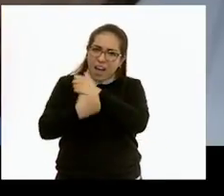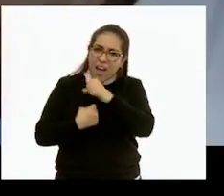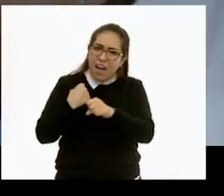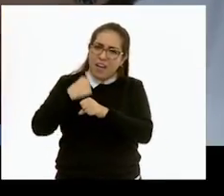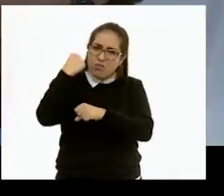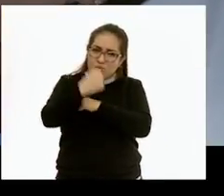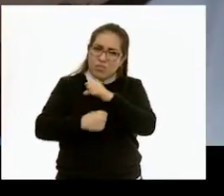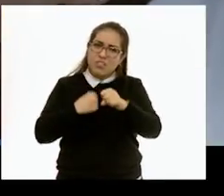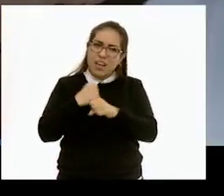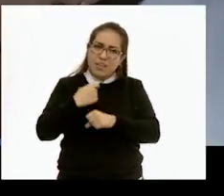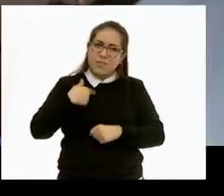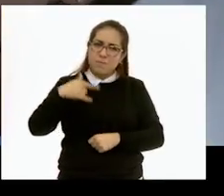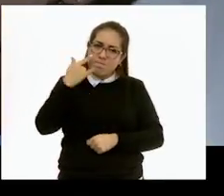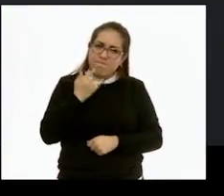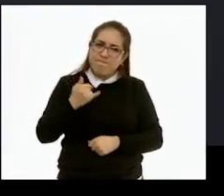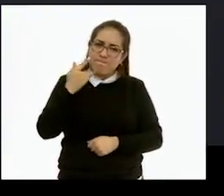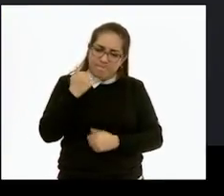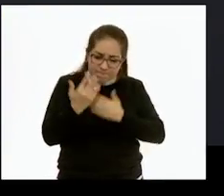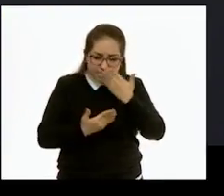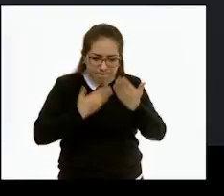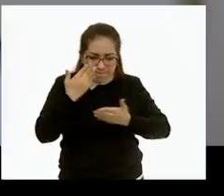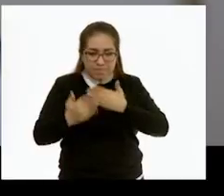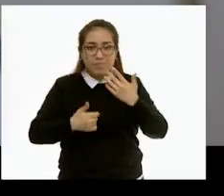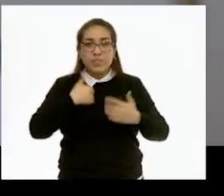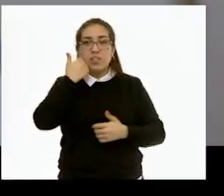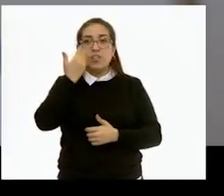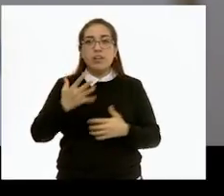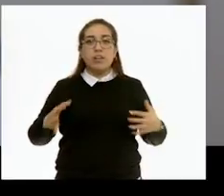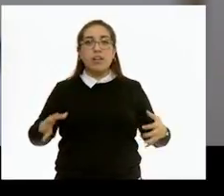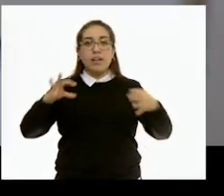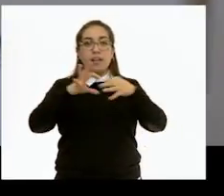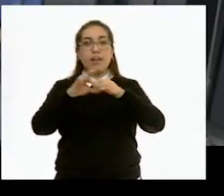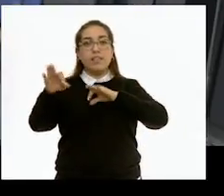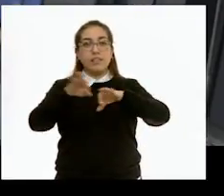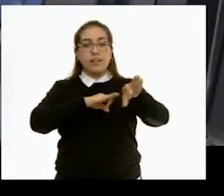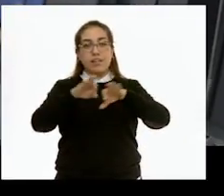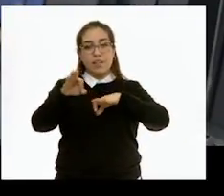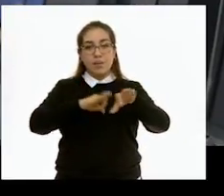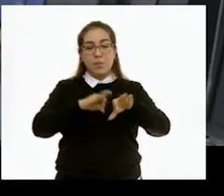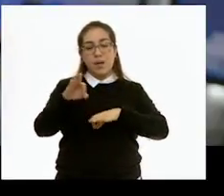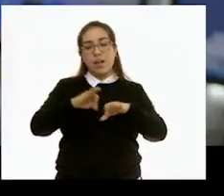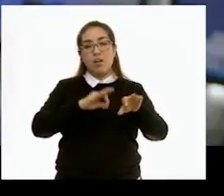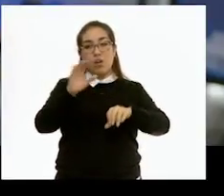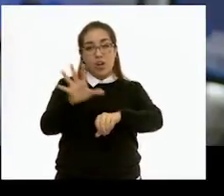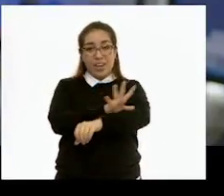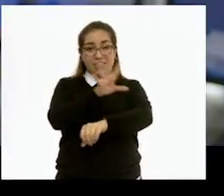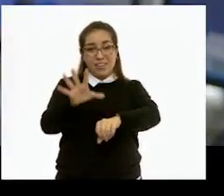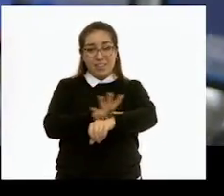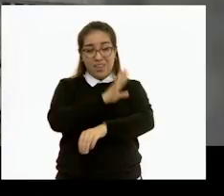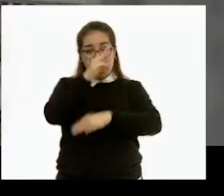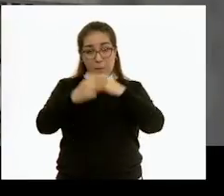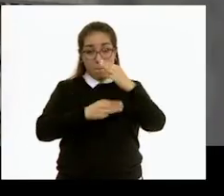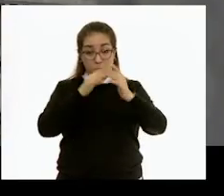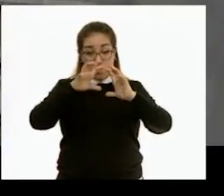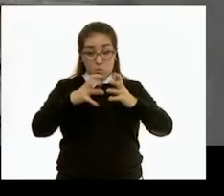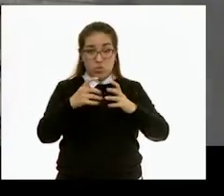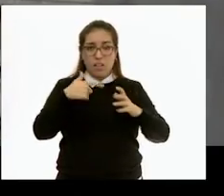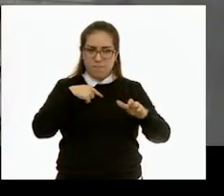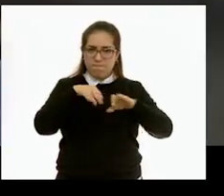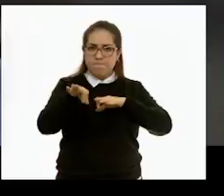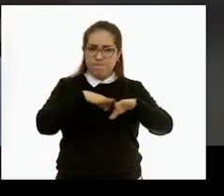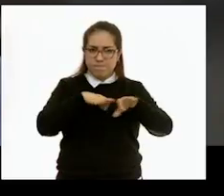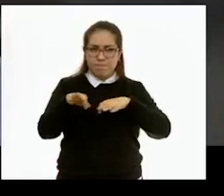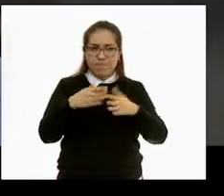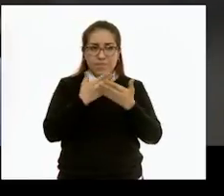mi esfuerzo y mi estudio me llevaron a colaborar en el Organismo Internacional de Energía Atómica, convirtiendo mi pasión en